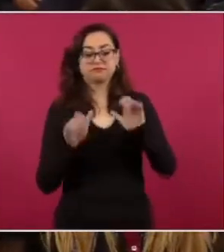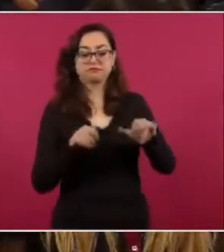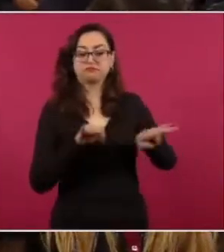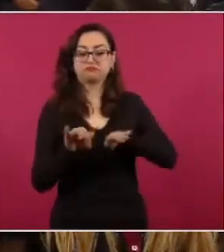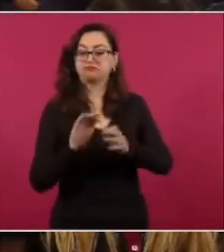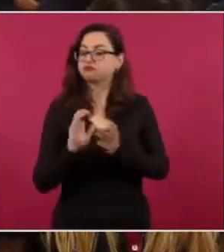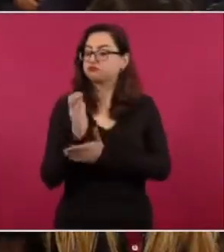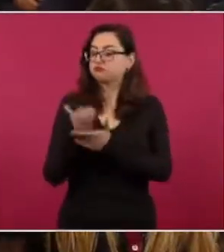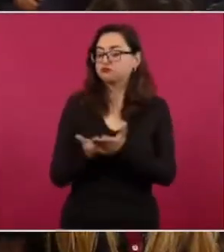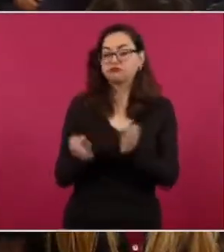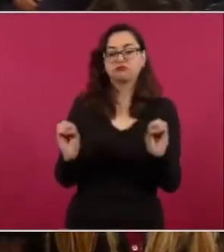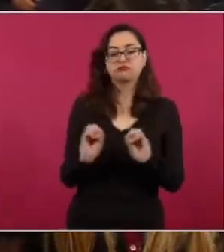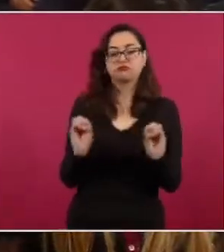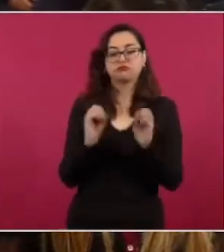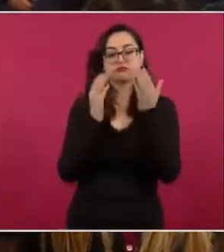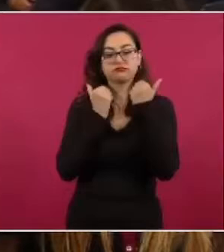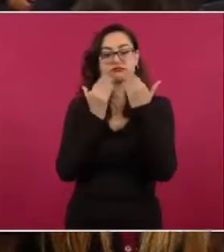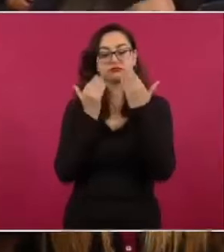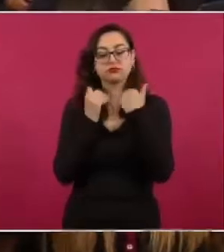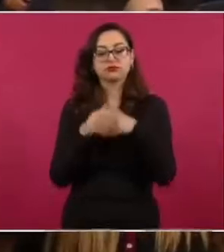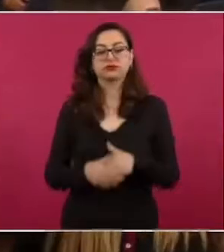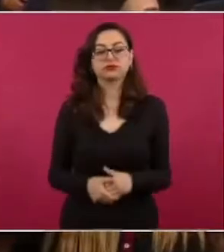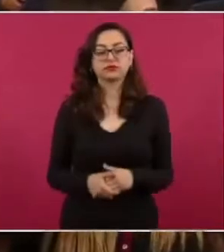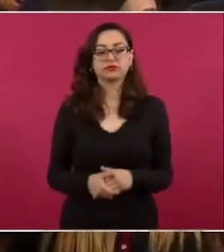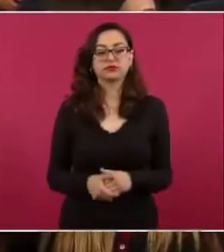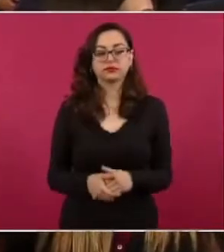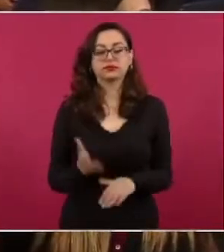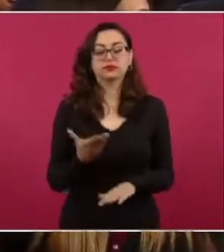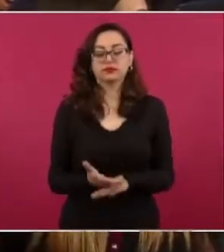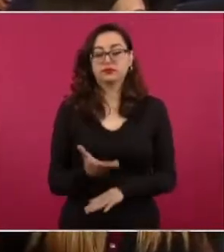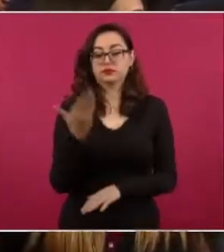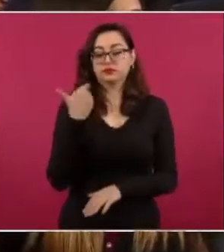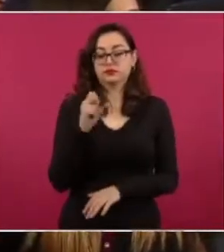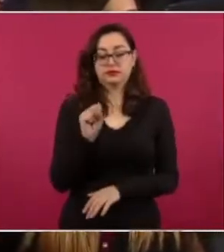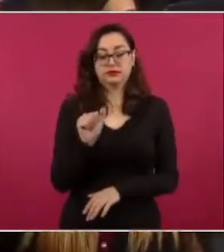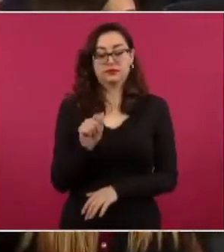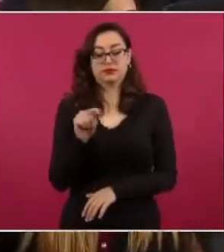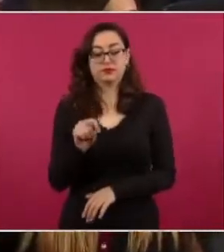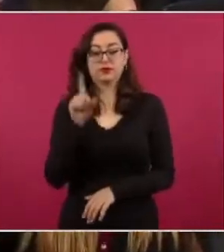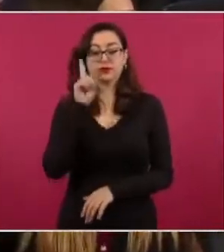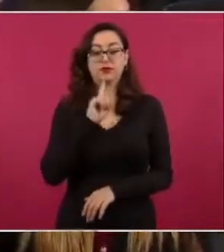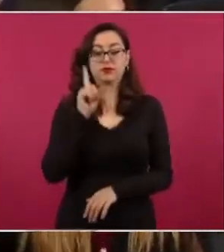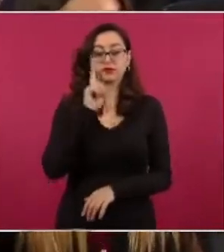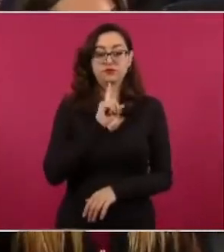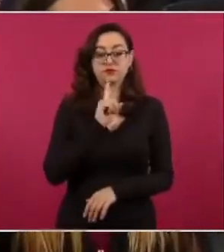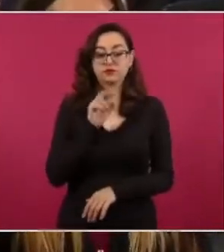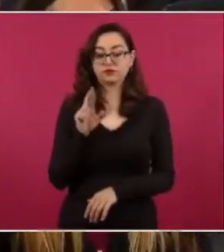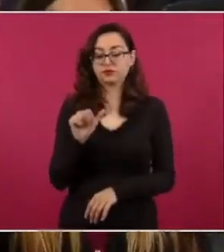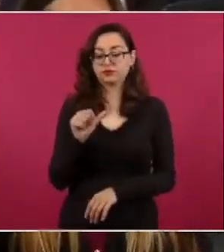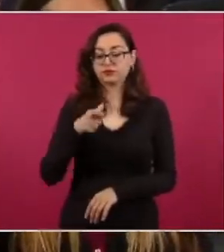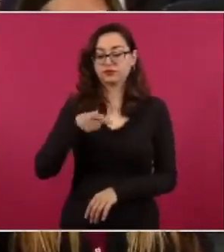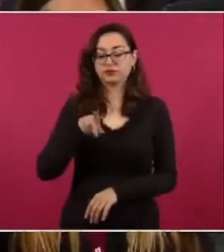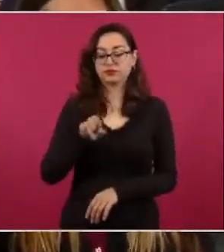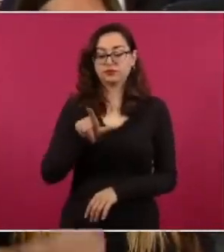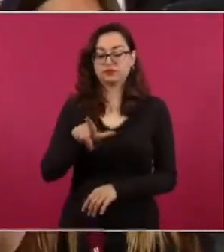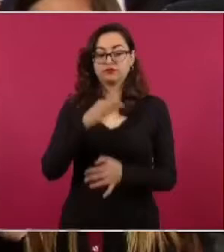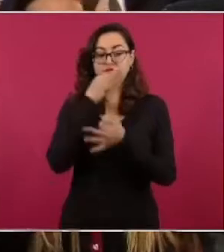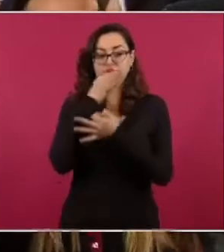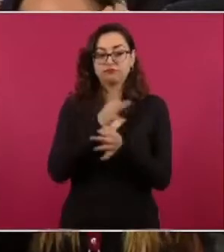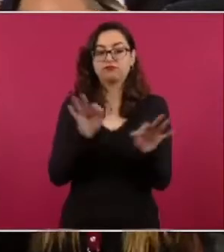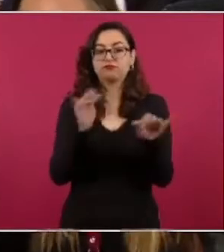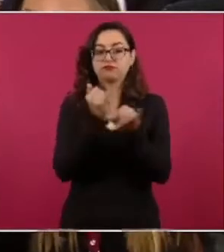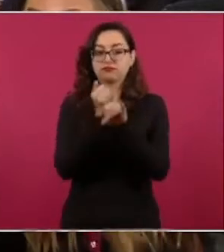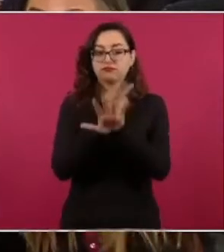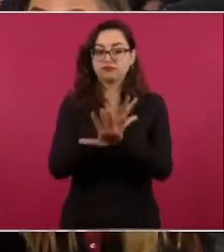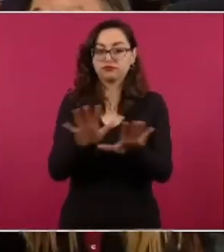año, ya lo denunciaba la jefa del Servicio de Administración Tributaria aquí en esta misma tribuna, la maestra Raquel Buenrostro. También